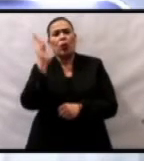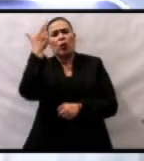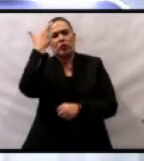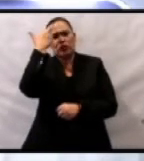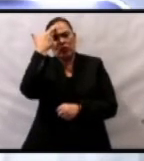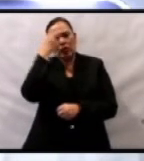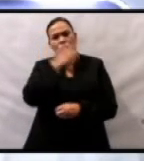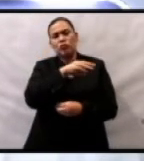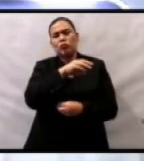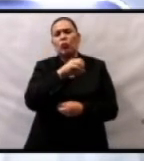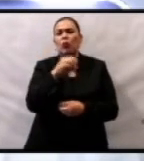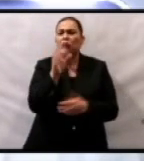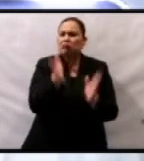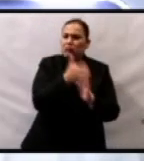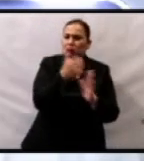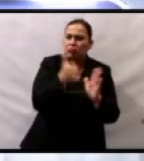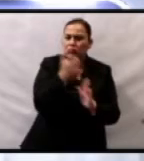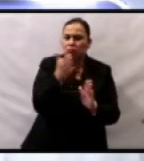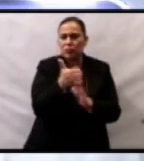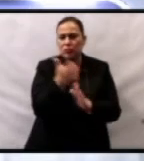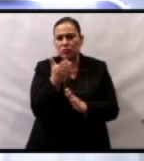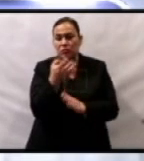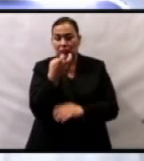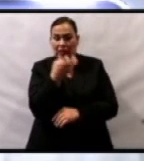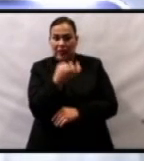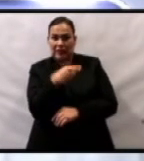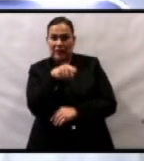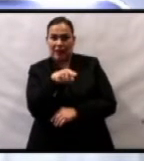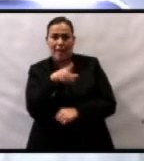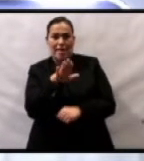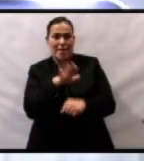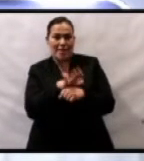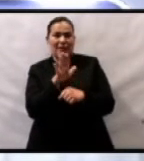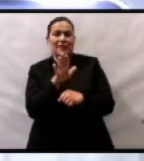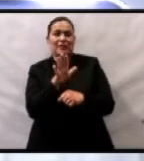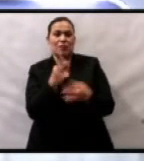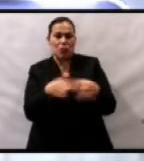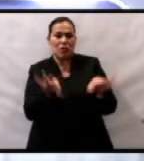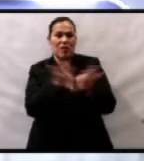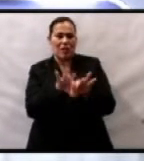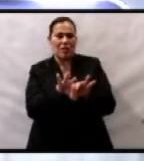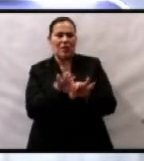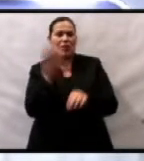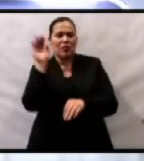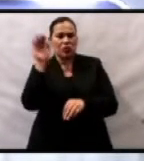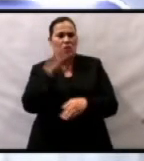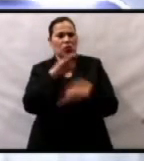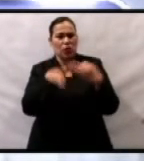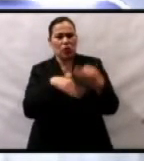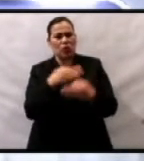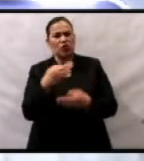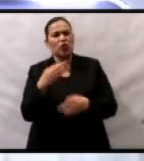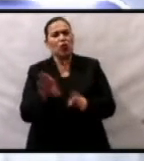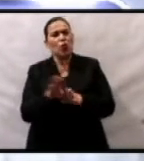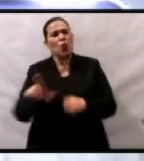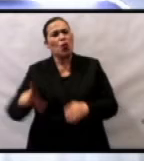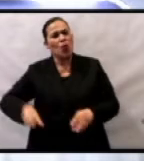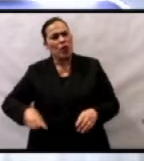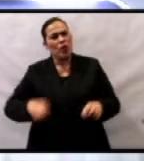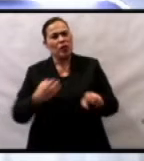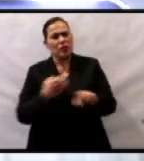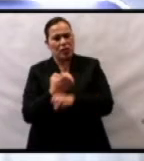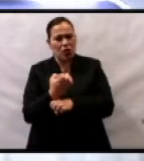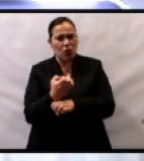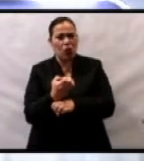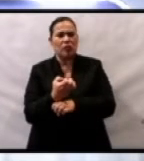por la infraestructura pública. Y esta es una de las principales peticiones que siempre hay de los municipios hacia gobierno del Estado y de igual manera